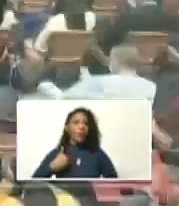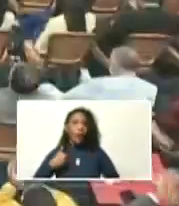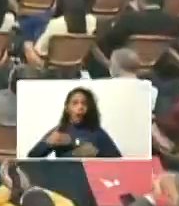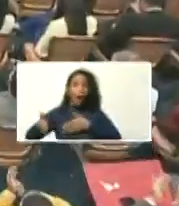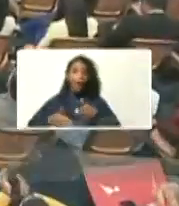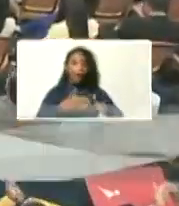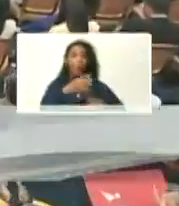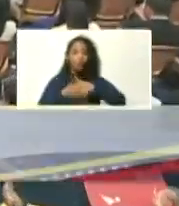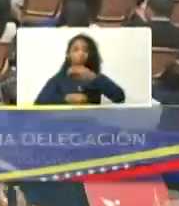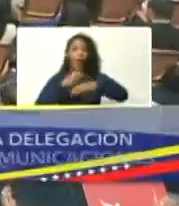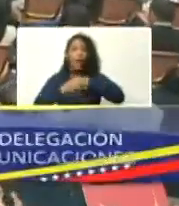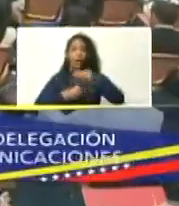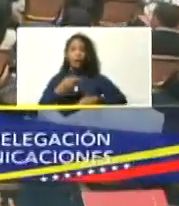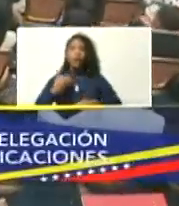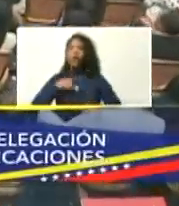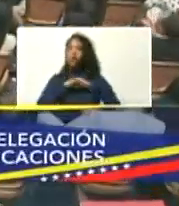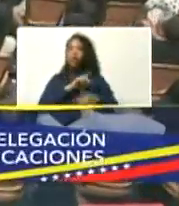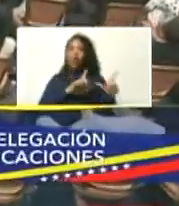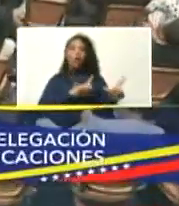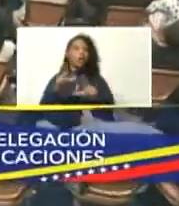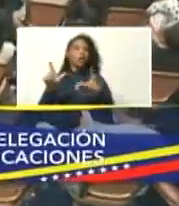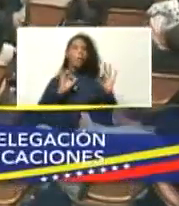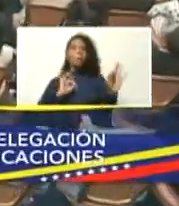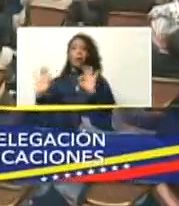está hecho. Estamos preparados.